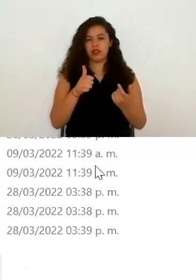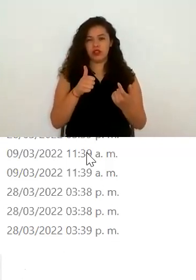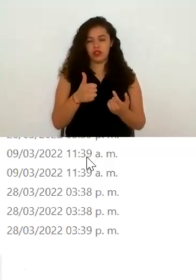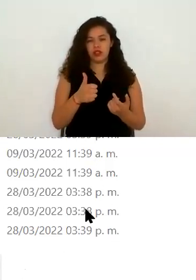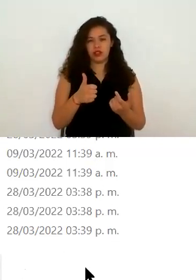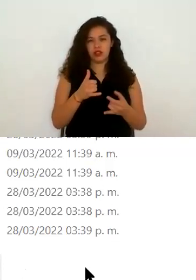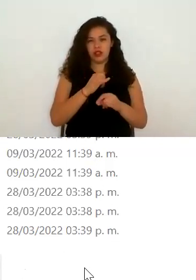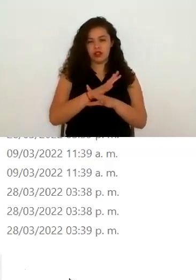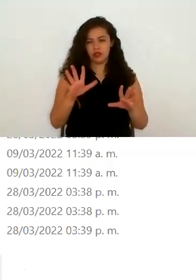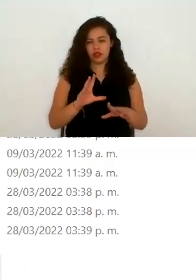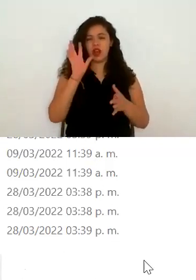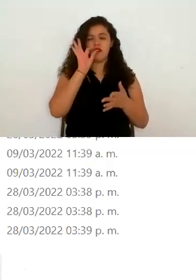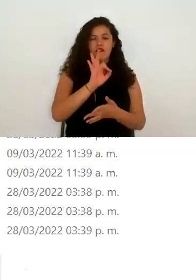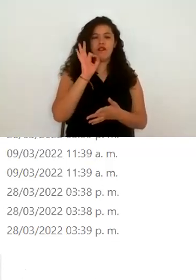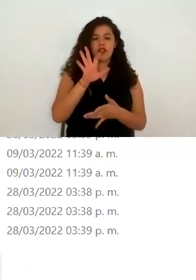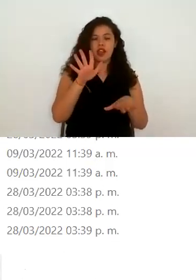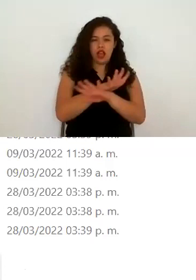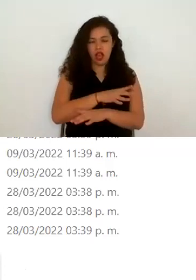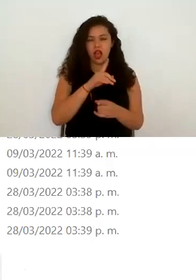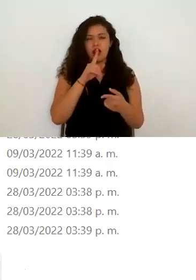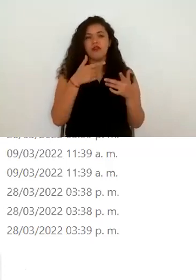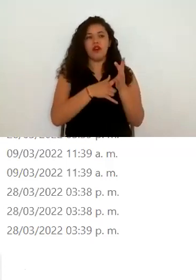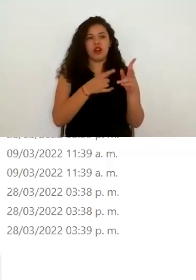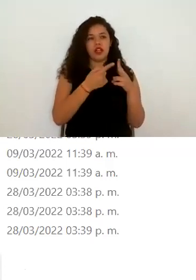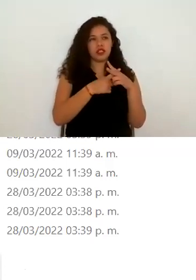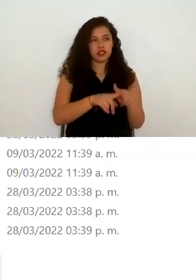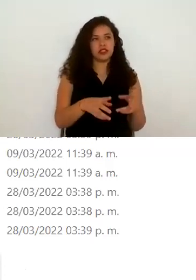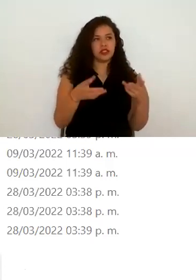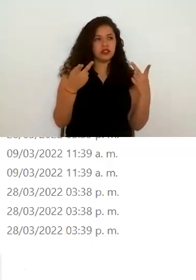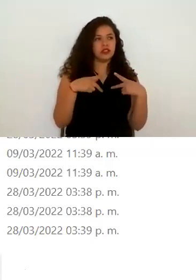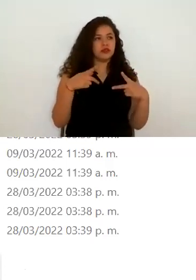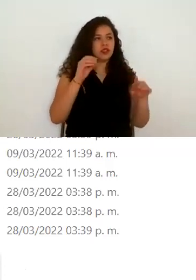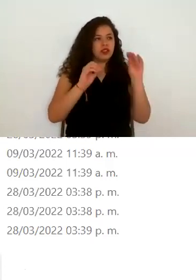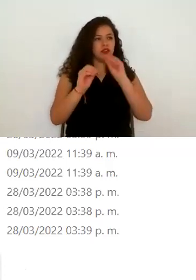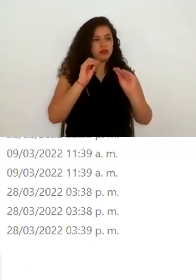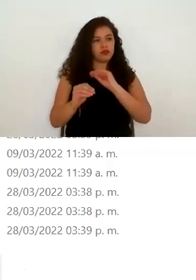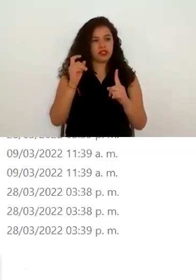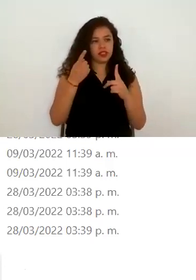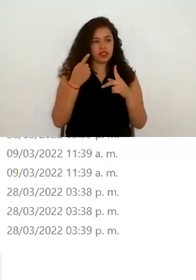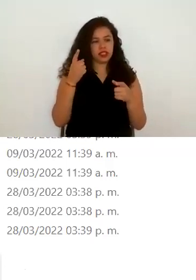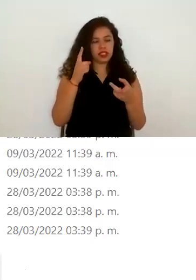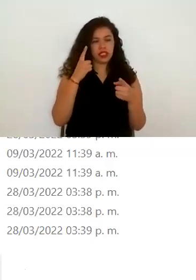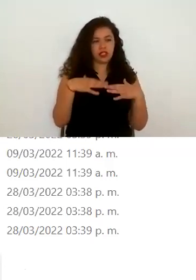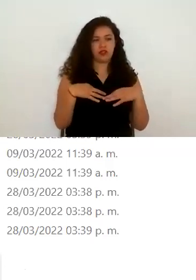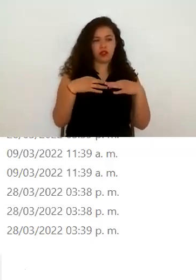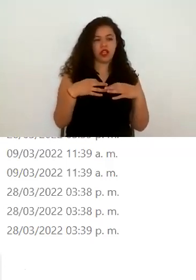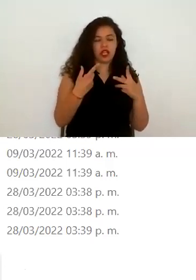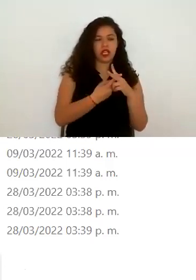modificación, la hora de creación, quién es el productor de esa carpeta electrónica o ese